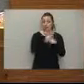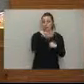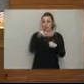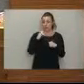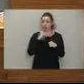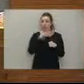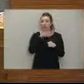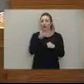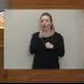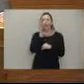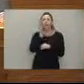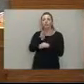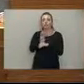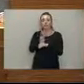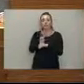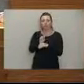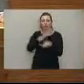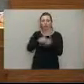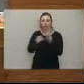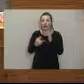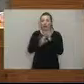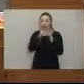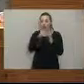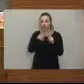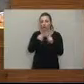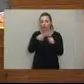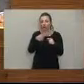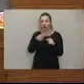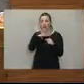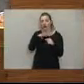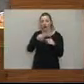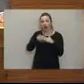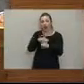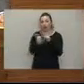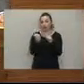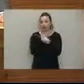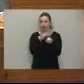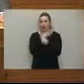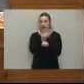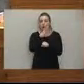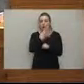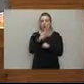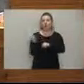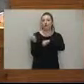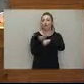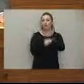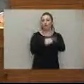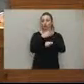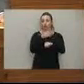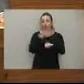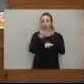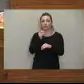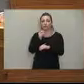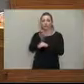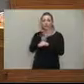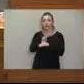para financiar medidas que faciliten la reinserción laboral. Es decir, son fondos destinados única y exclusivamente a financiar políticas activas de